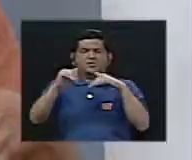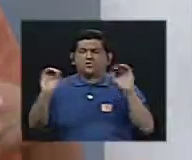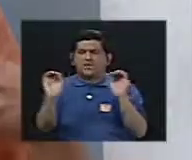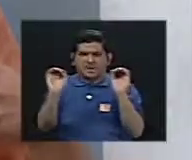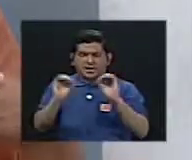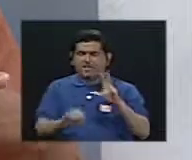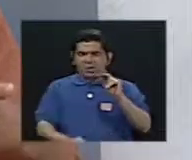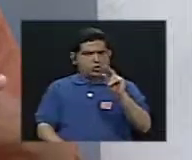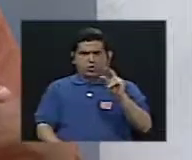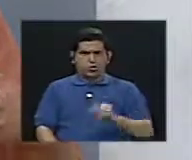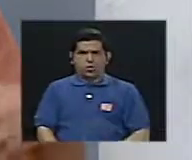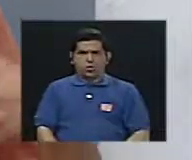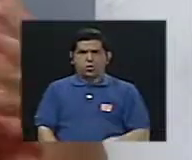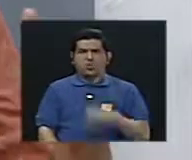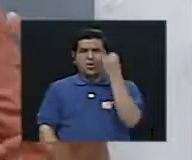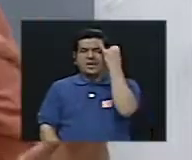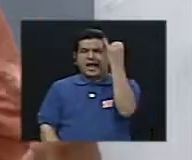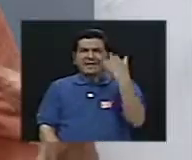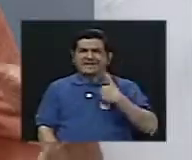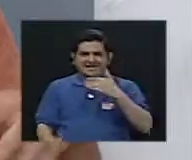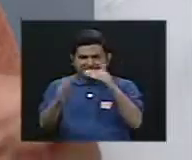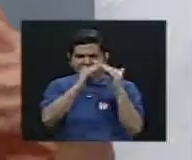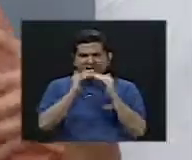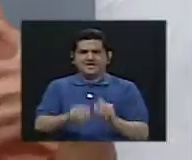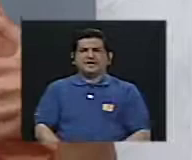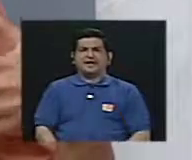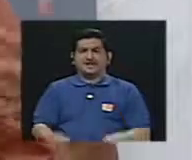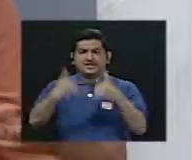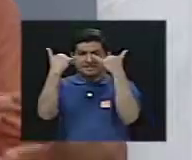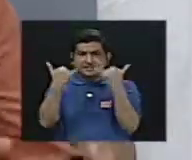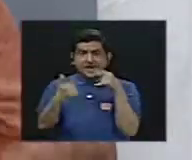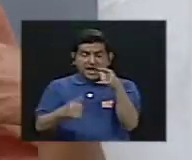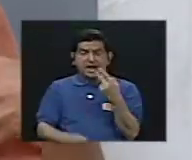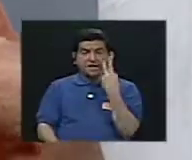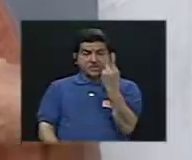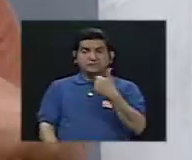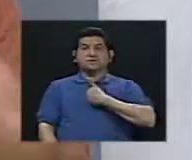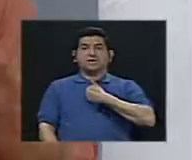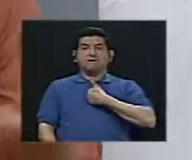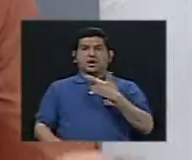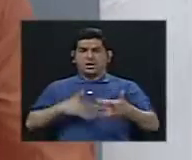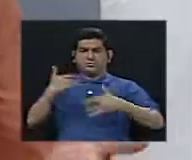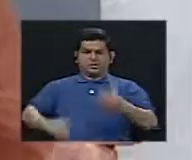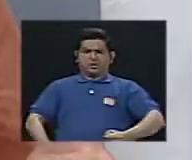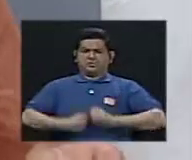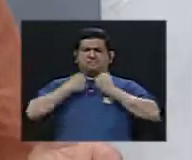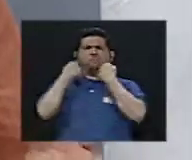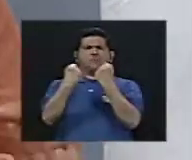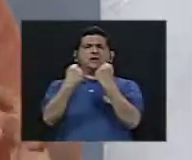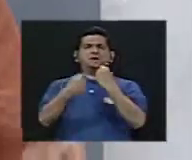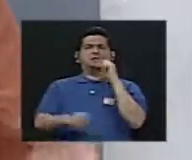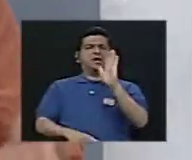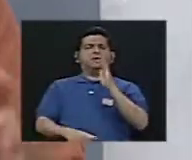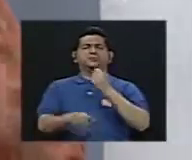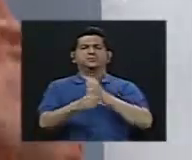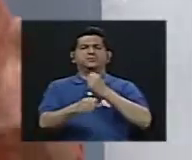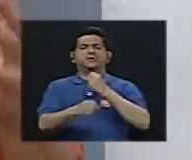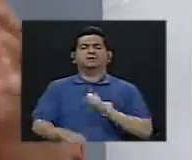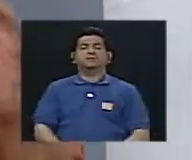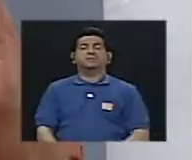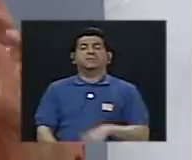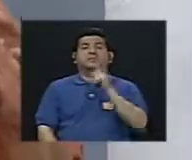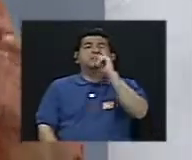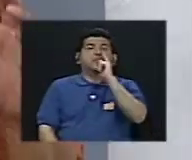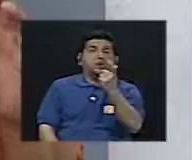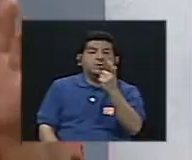contrario, la dinámica que se ha dado en las comunidades es que una vez que ellos se ven, se sienten mucho más fortalecidos en lo que hacen. Entonces,